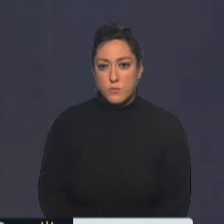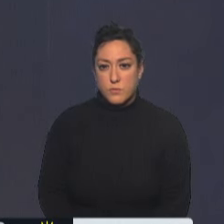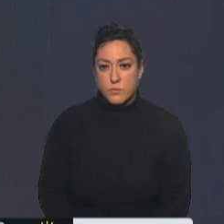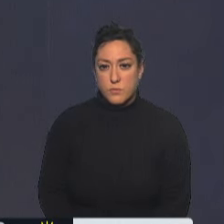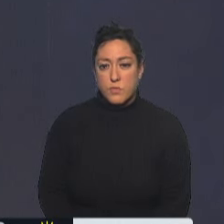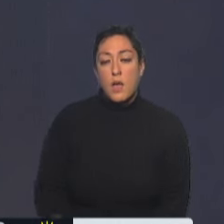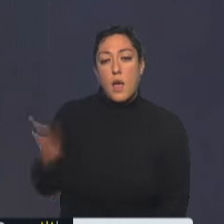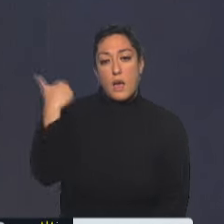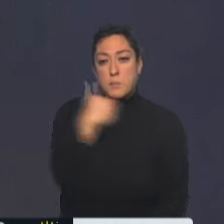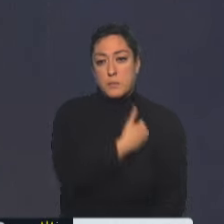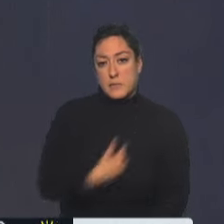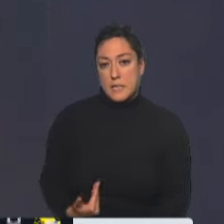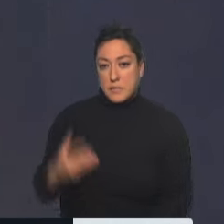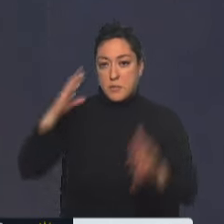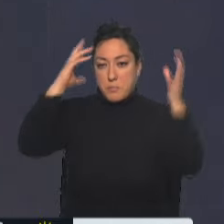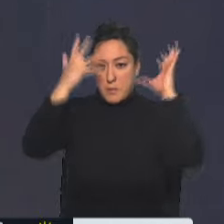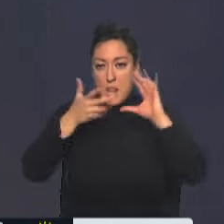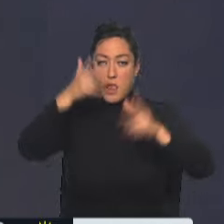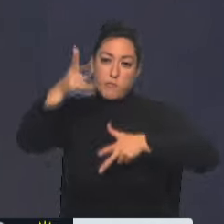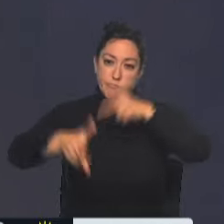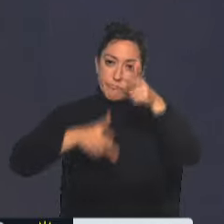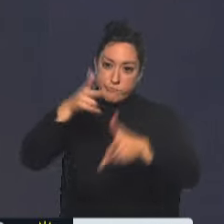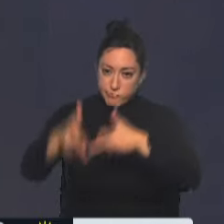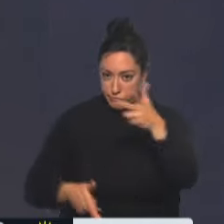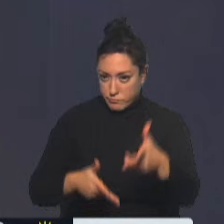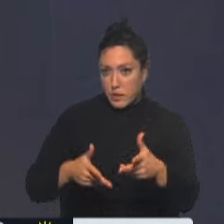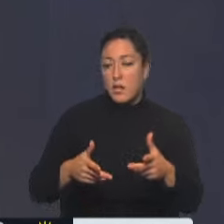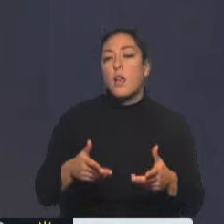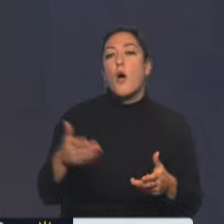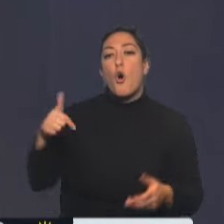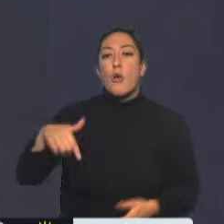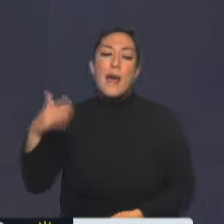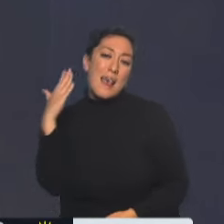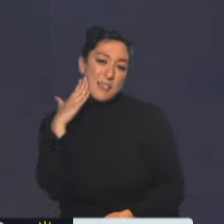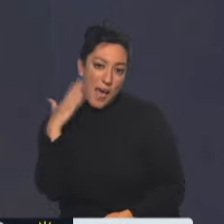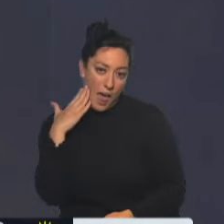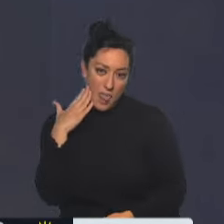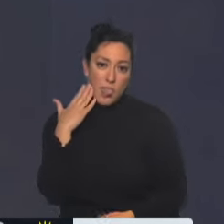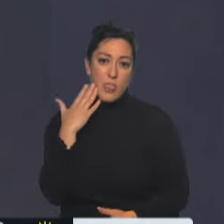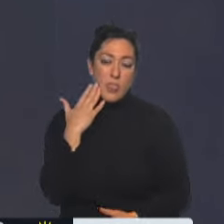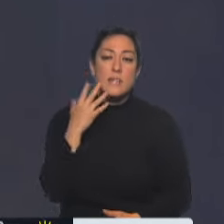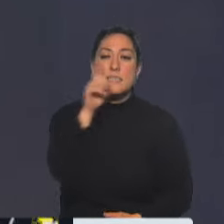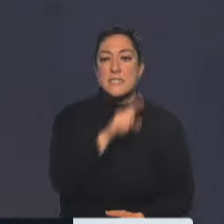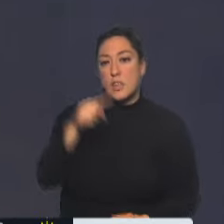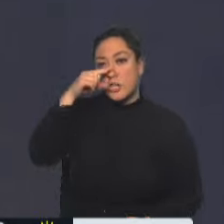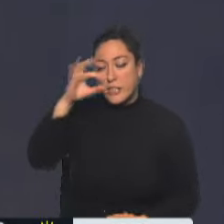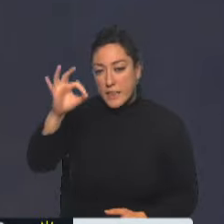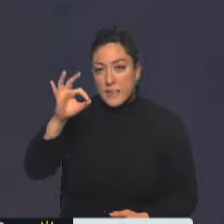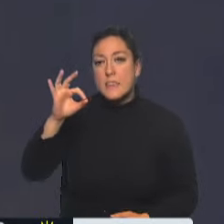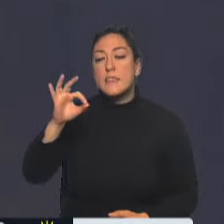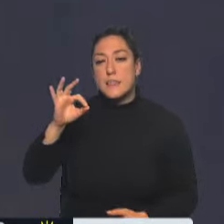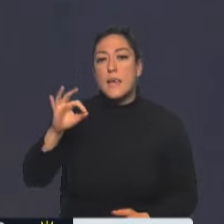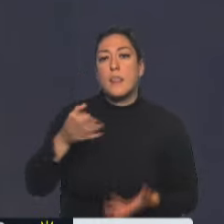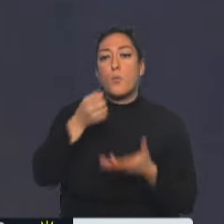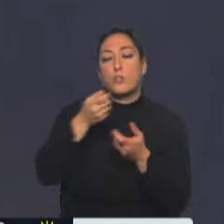Ahí lo escuchábamos al presidente Javier Milei, que estuvo presente en la tarde de este miércoles en el 170 aniversario de